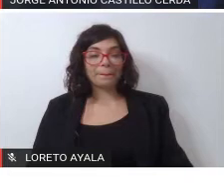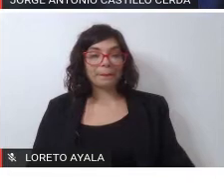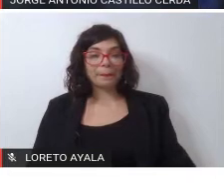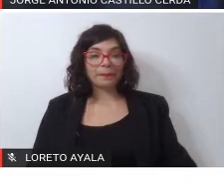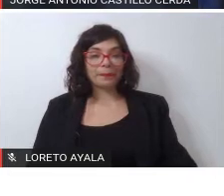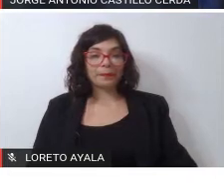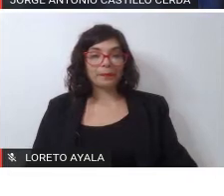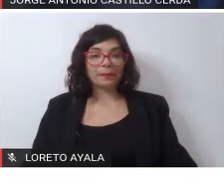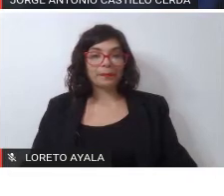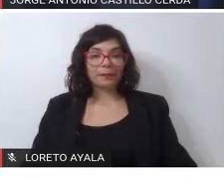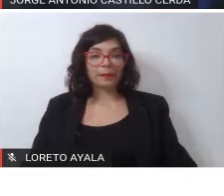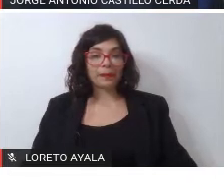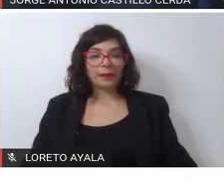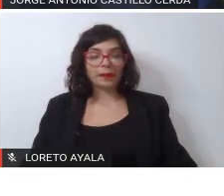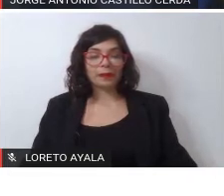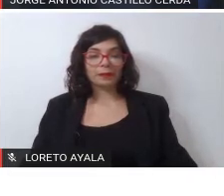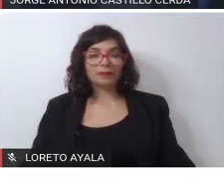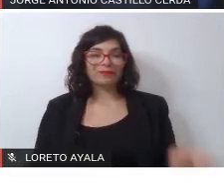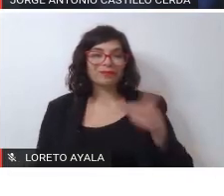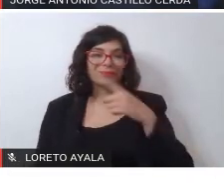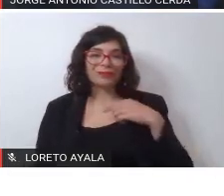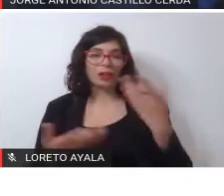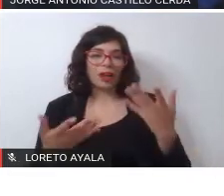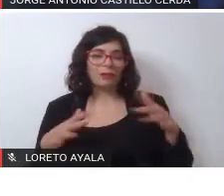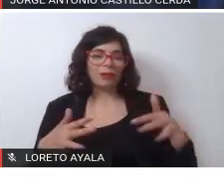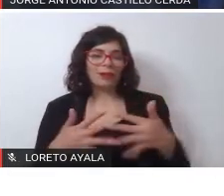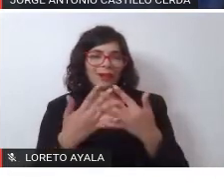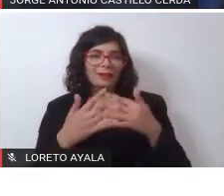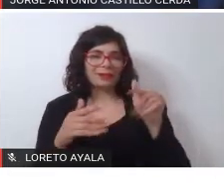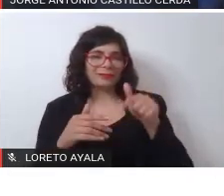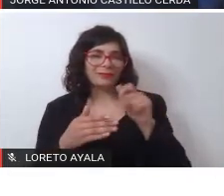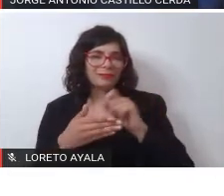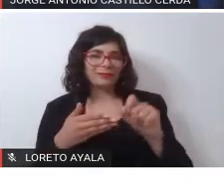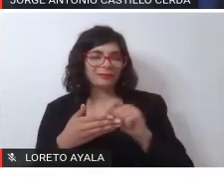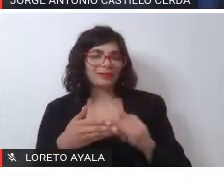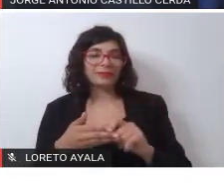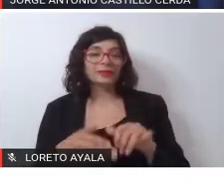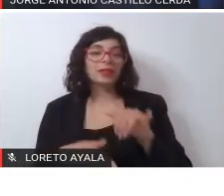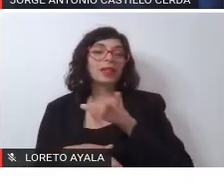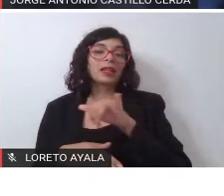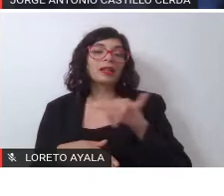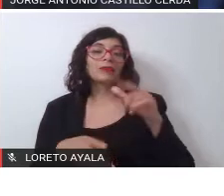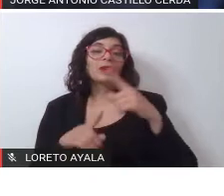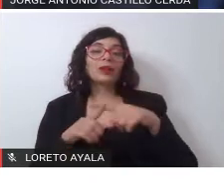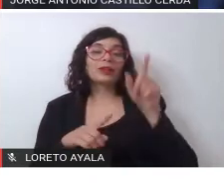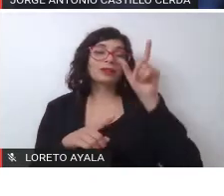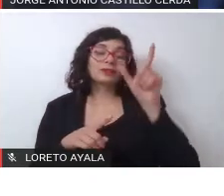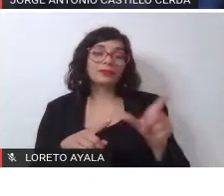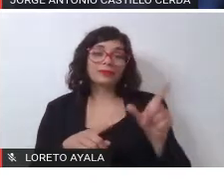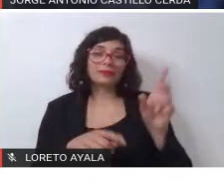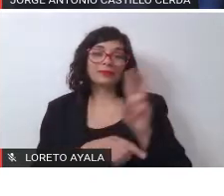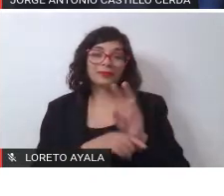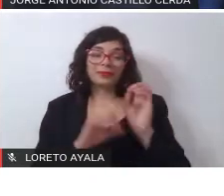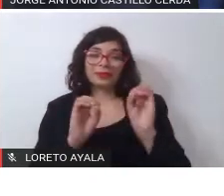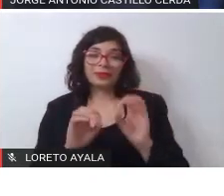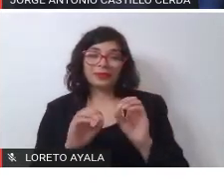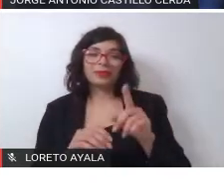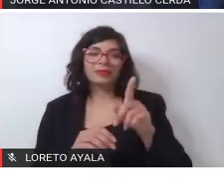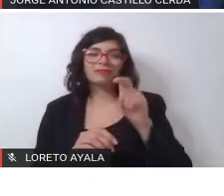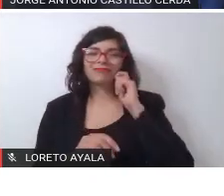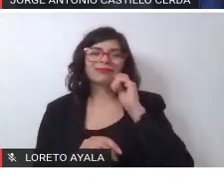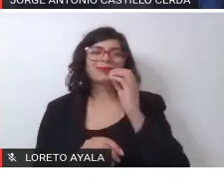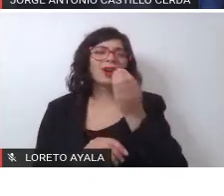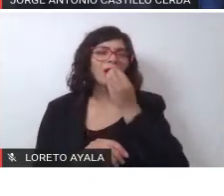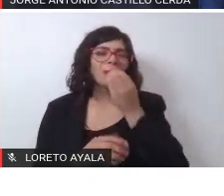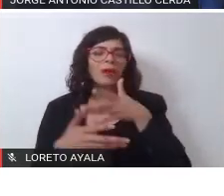ejes curriculares de nuestra asignatura. Después trabajamos con la colega nutrición y obesidad. Y quiero decirles